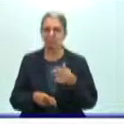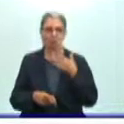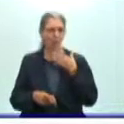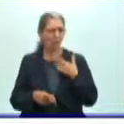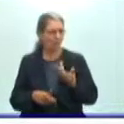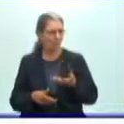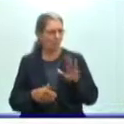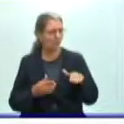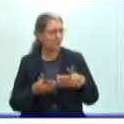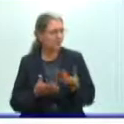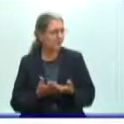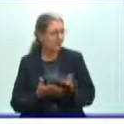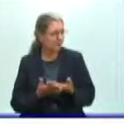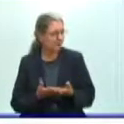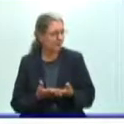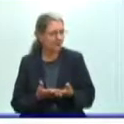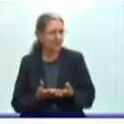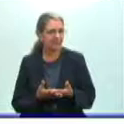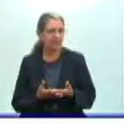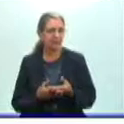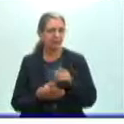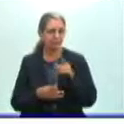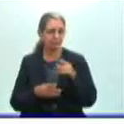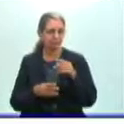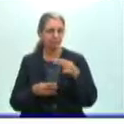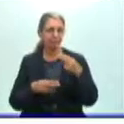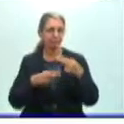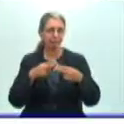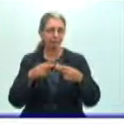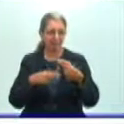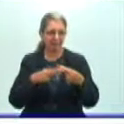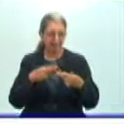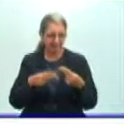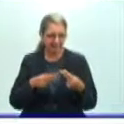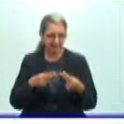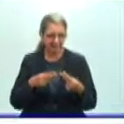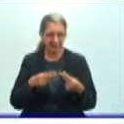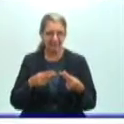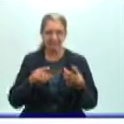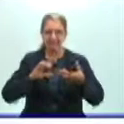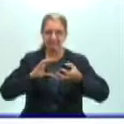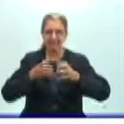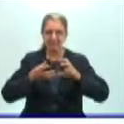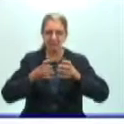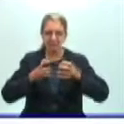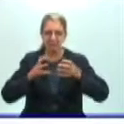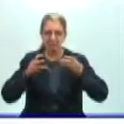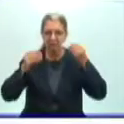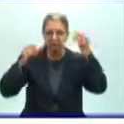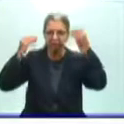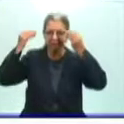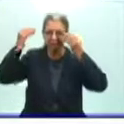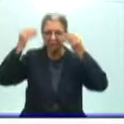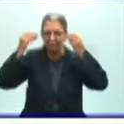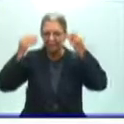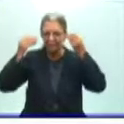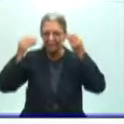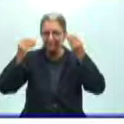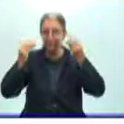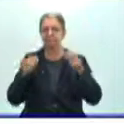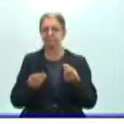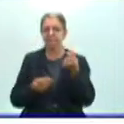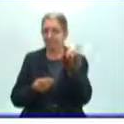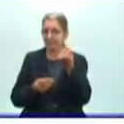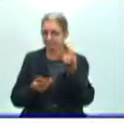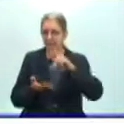te propongo? Que construyas una figura de análisis. Tengas en cuenta que